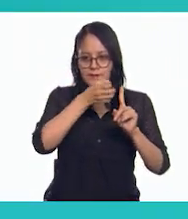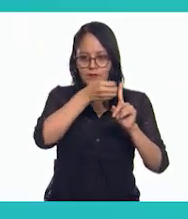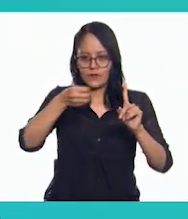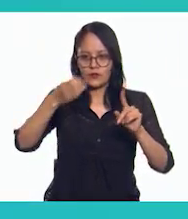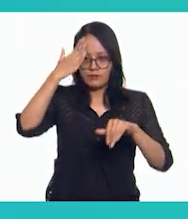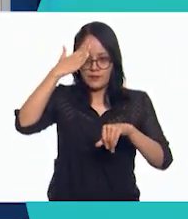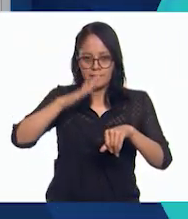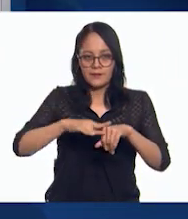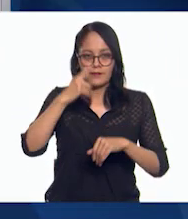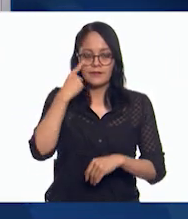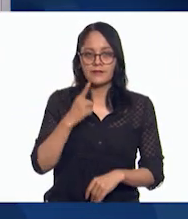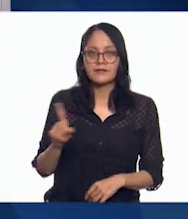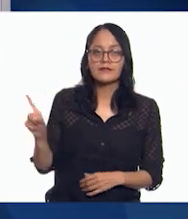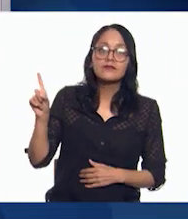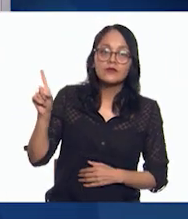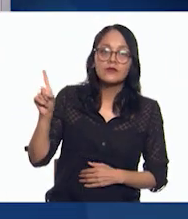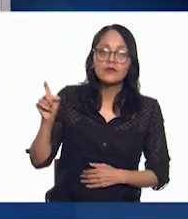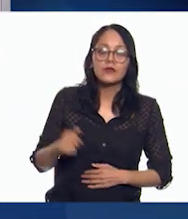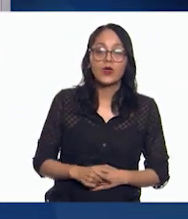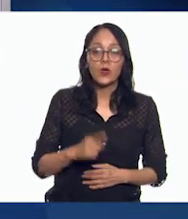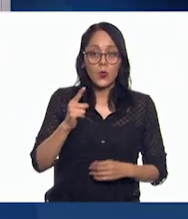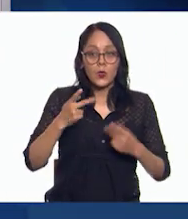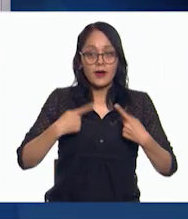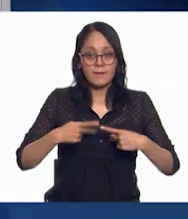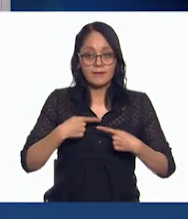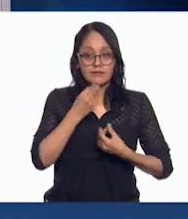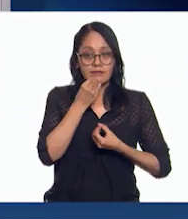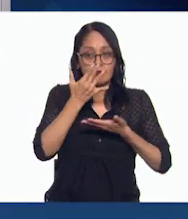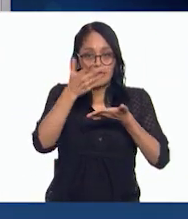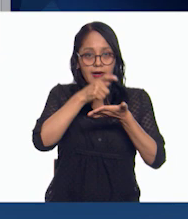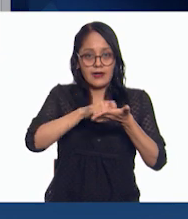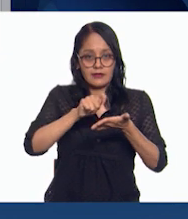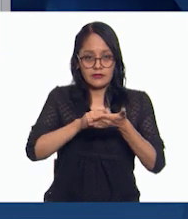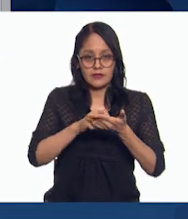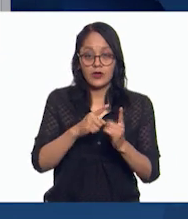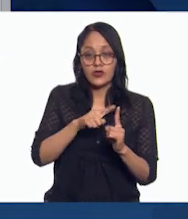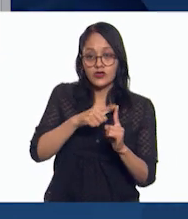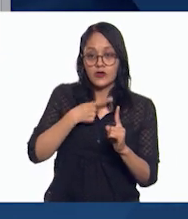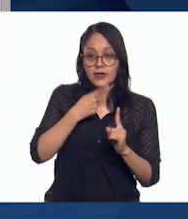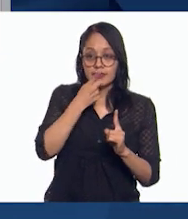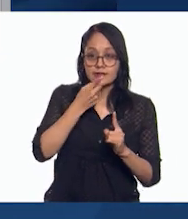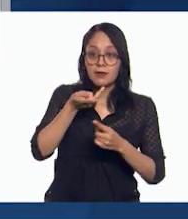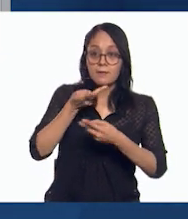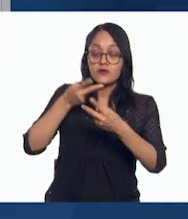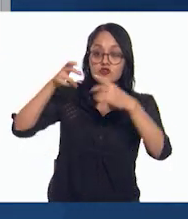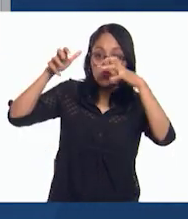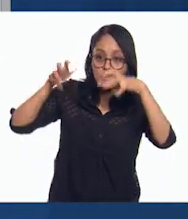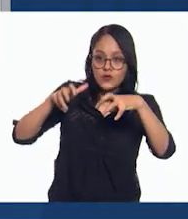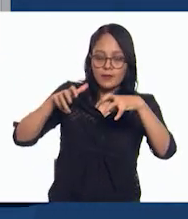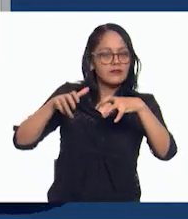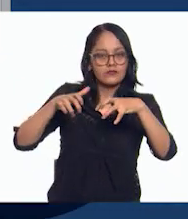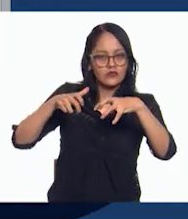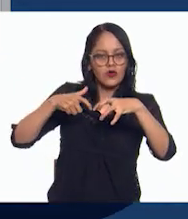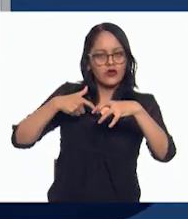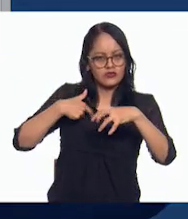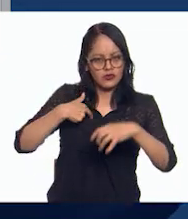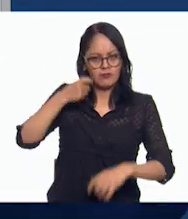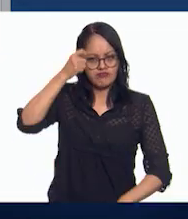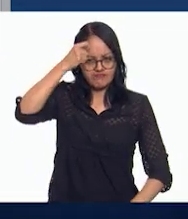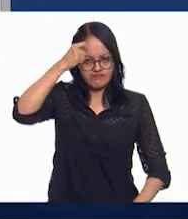su poema. Para un poeta no se trata nunca de decir llueve, sino de crear la